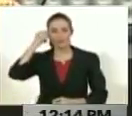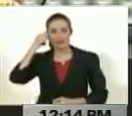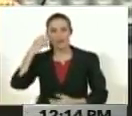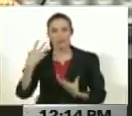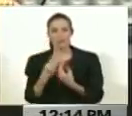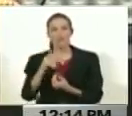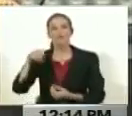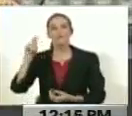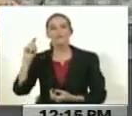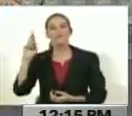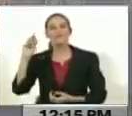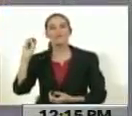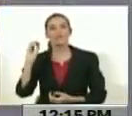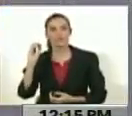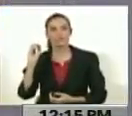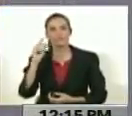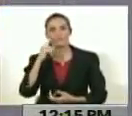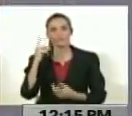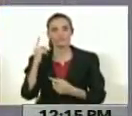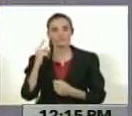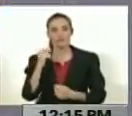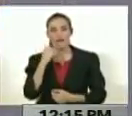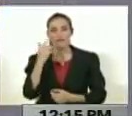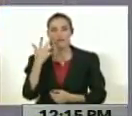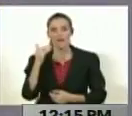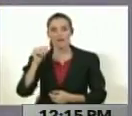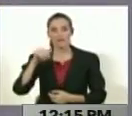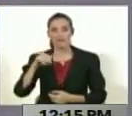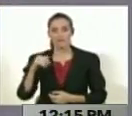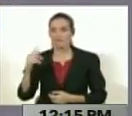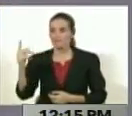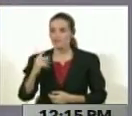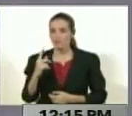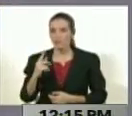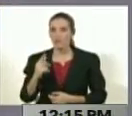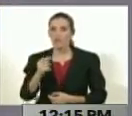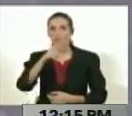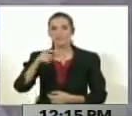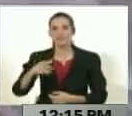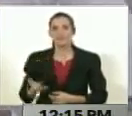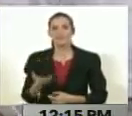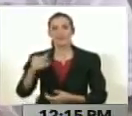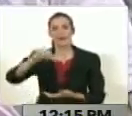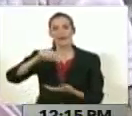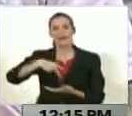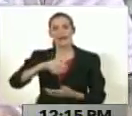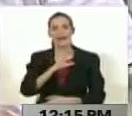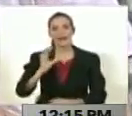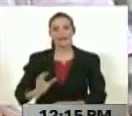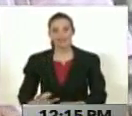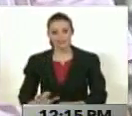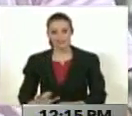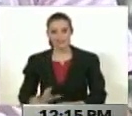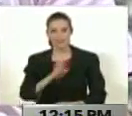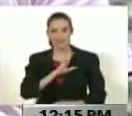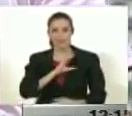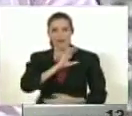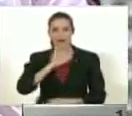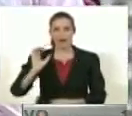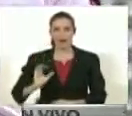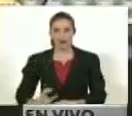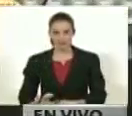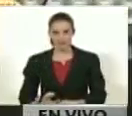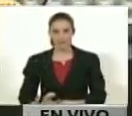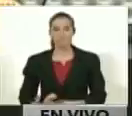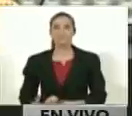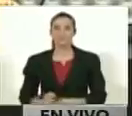¿verdad? Por aquí vimos pasar a los grandes de la salsa del Caribe, de nuestro Caribe. El Caribe es